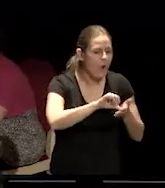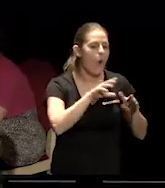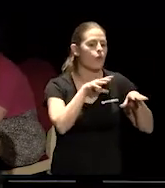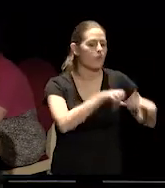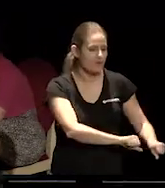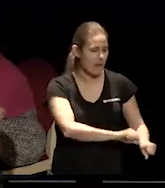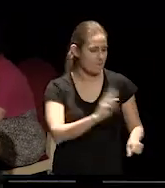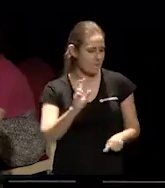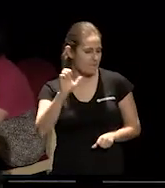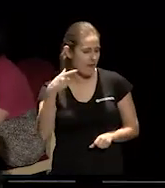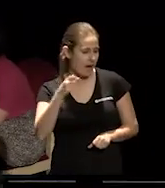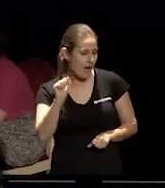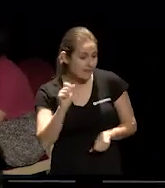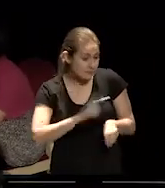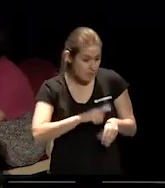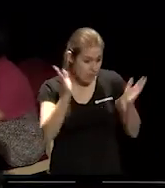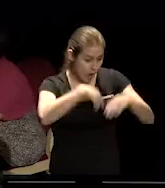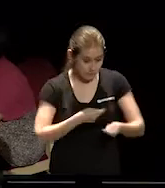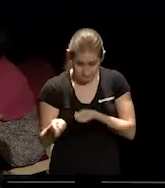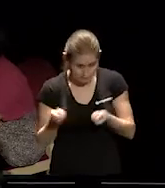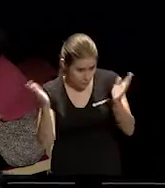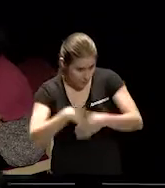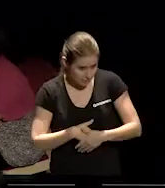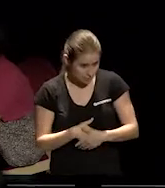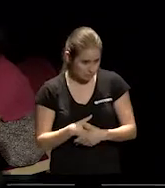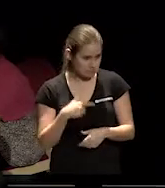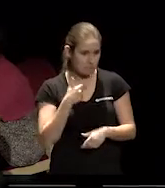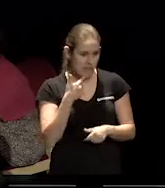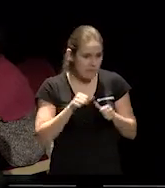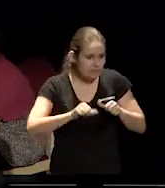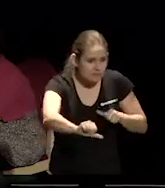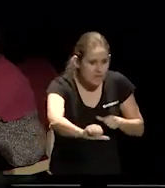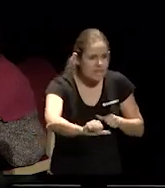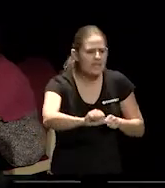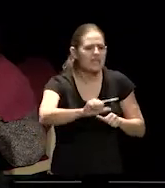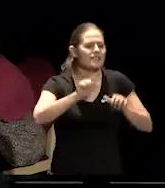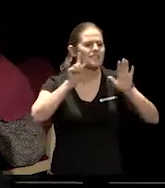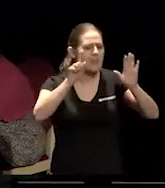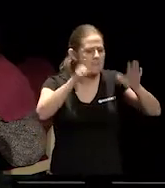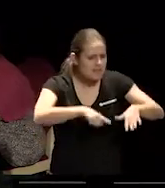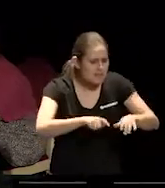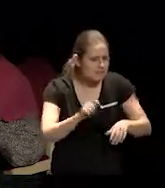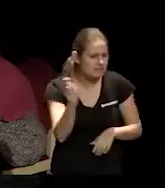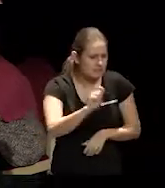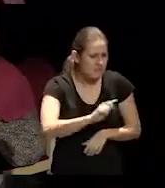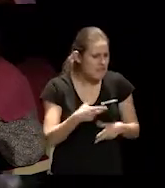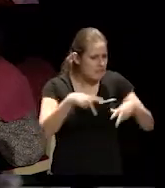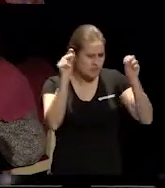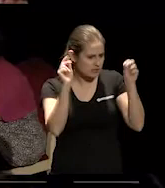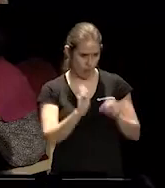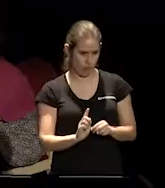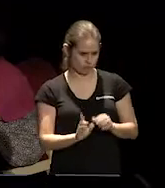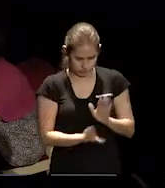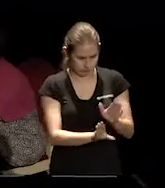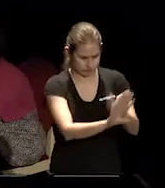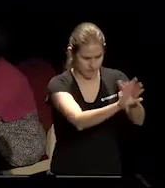tiempo. ¿Sabes? No tengo... dentro de 6 meses se acaba. No se acaba. Seguimos. De hecho, estamos haciendo ahora